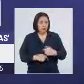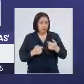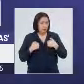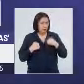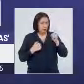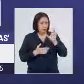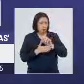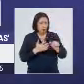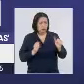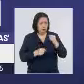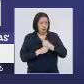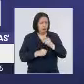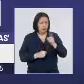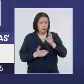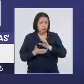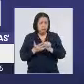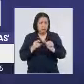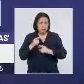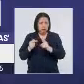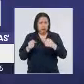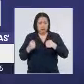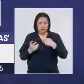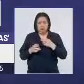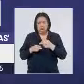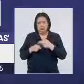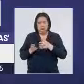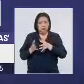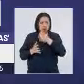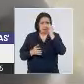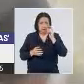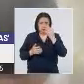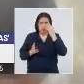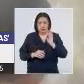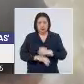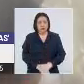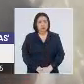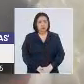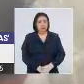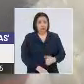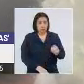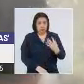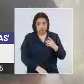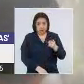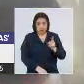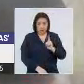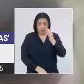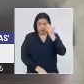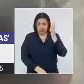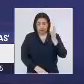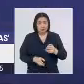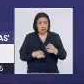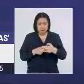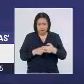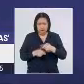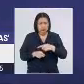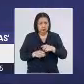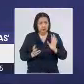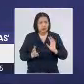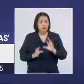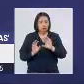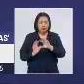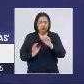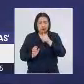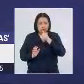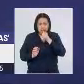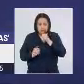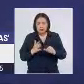un mes recién estoy trabajando y mes y medio y recién estoy aprendiendo, yo no sé mucho de eso. Dice no saber, pero en pocos minutos extraía los